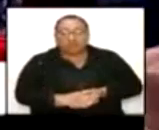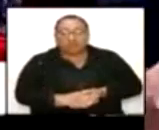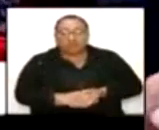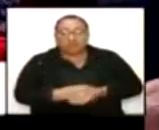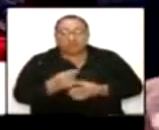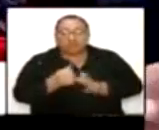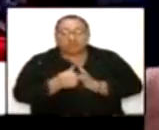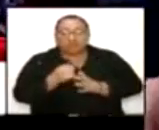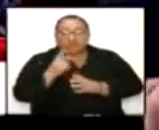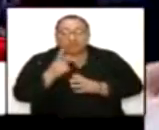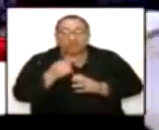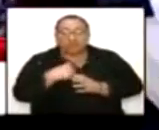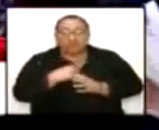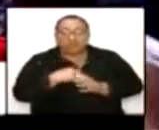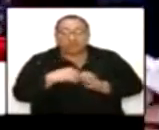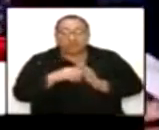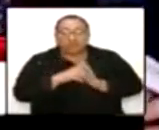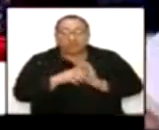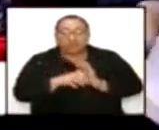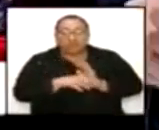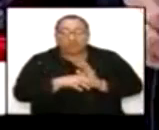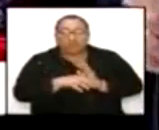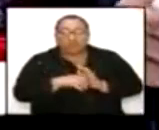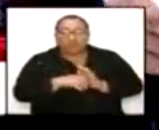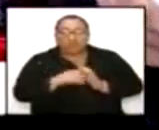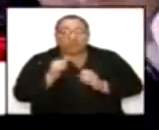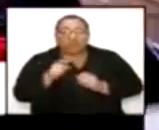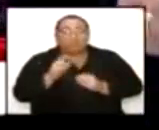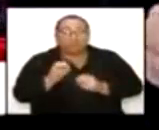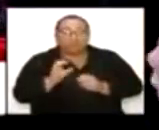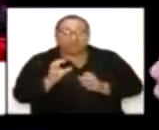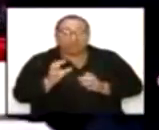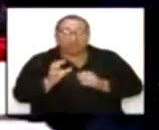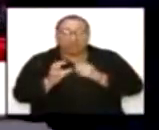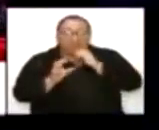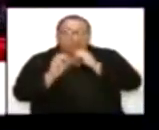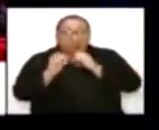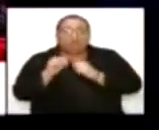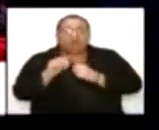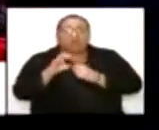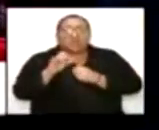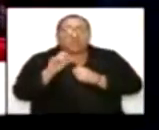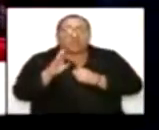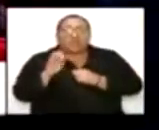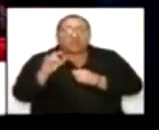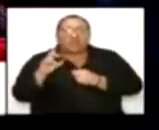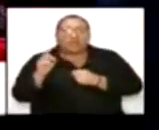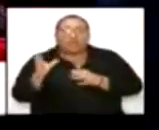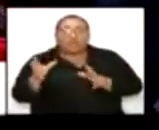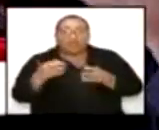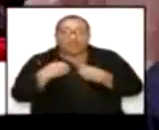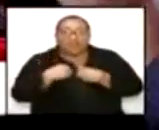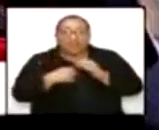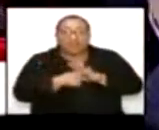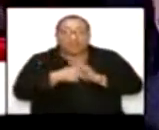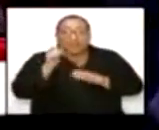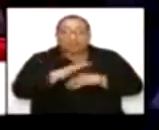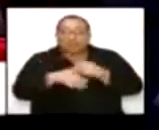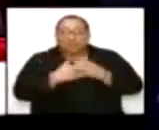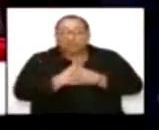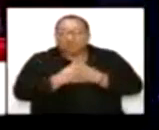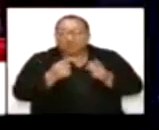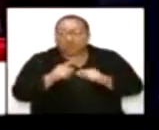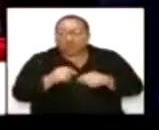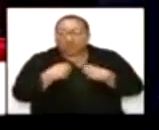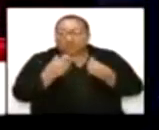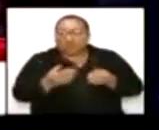Artículo 2 de nuestra Constitución. El concebido es sujeto de derecho en todo